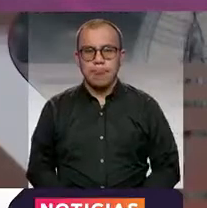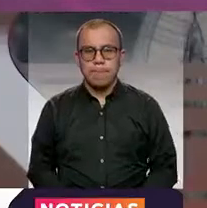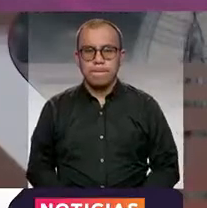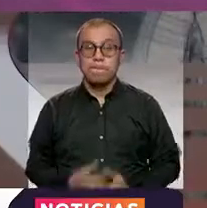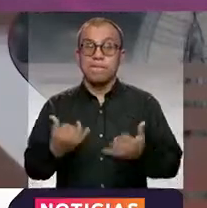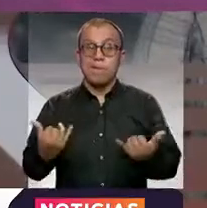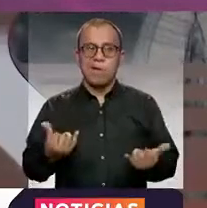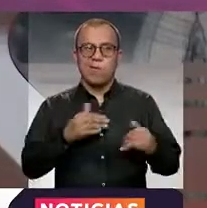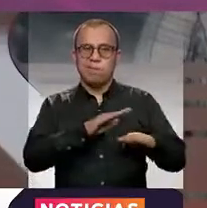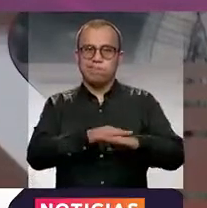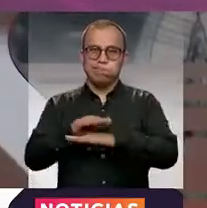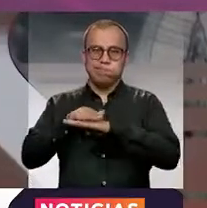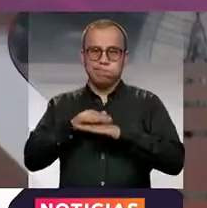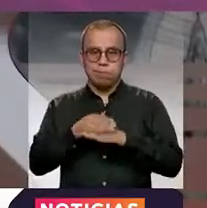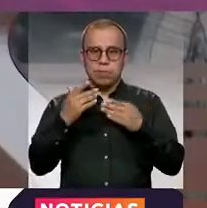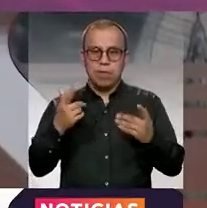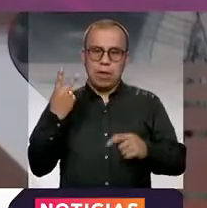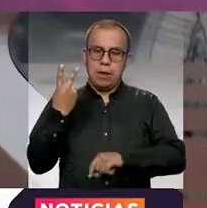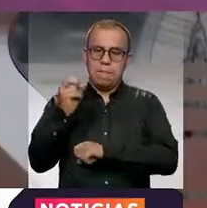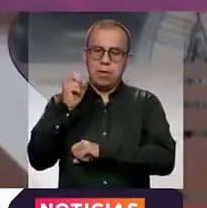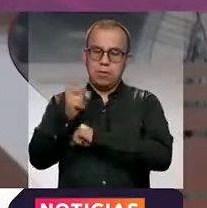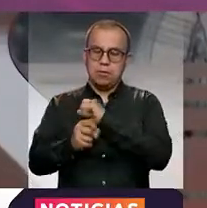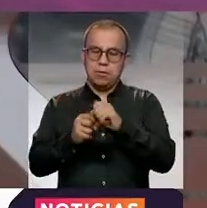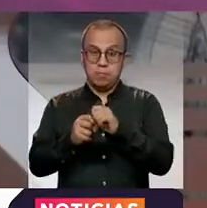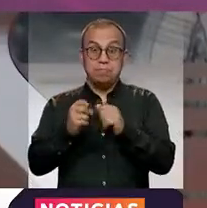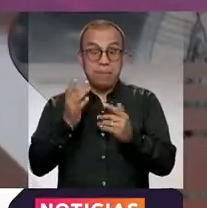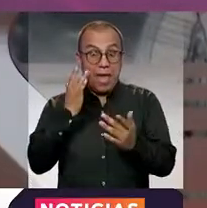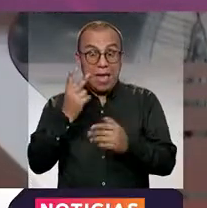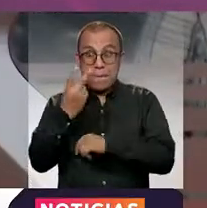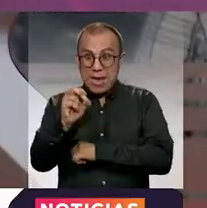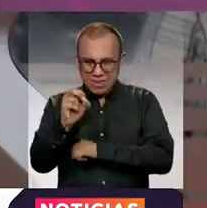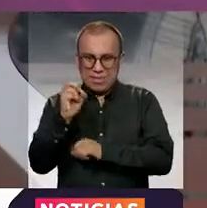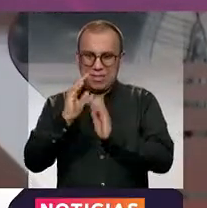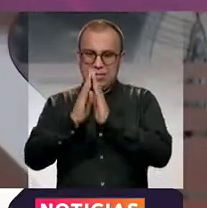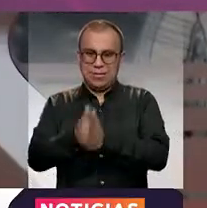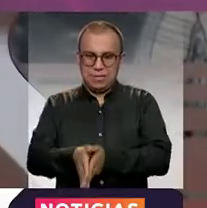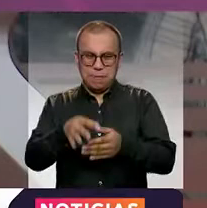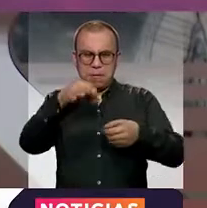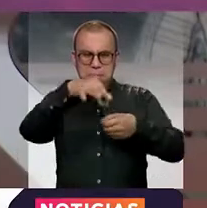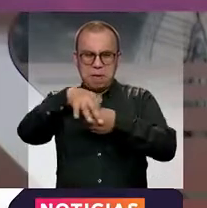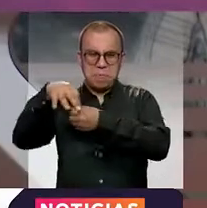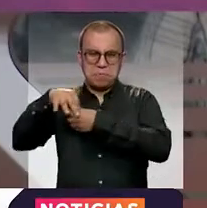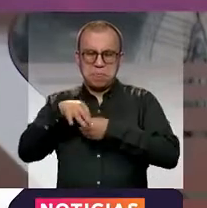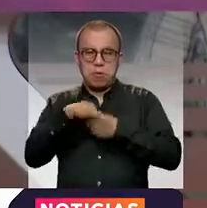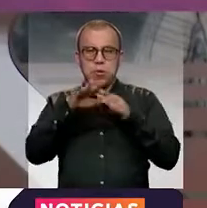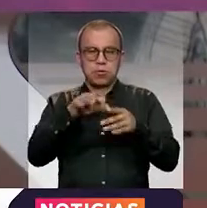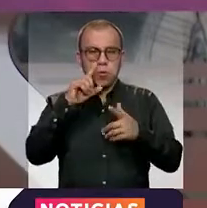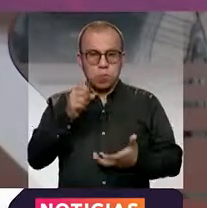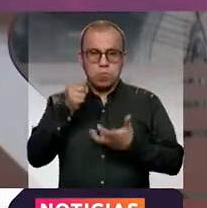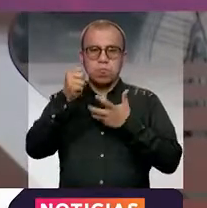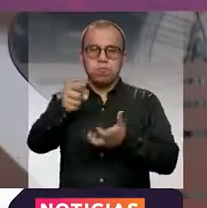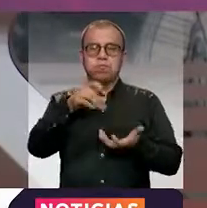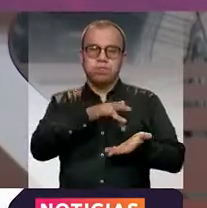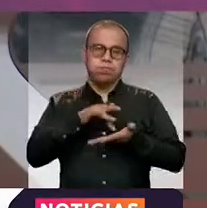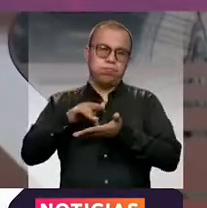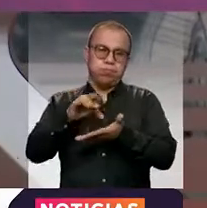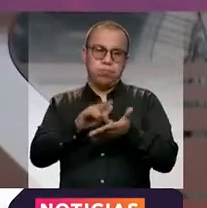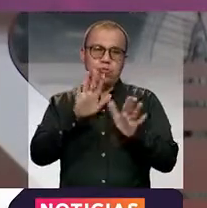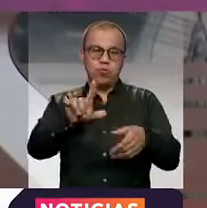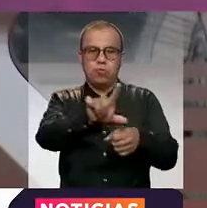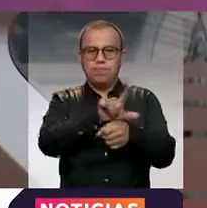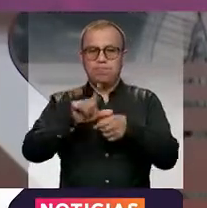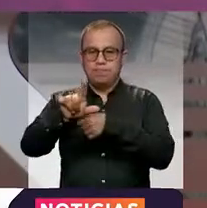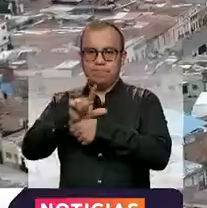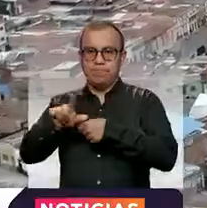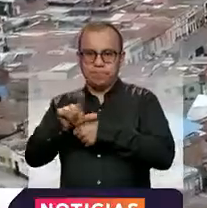Y atentos que hasta el 20 de diciembre hay plazo para que la ciudadanía vote por las propuestas de inversión de presupuestos de sus